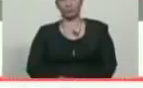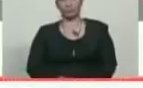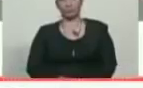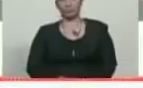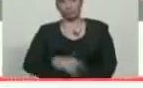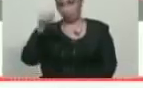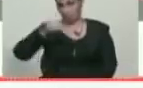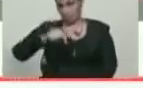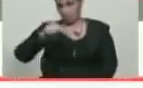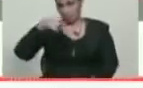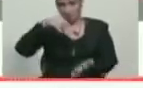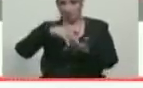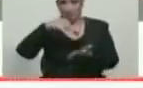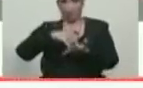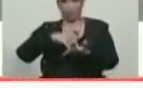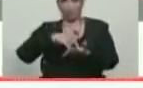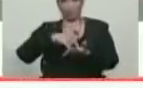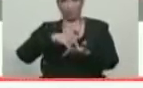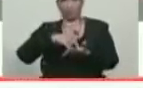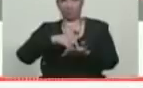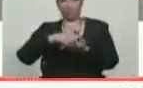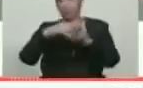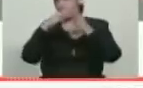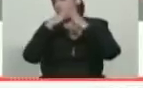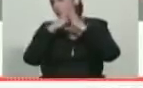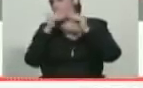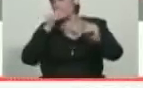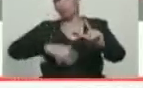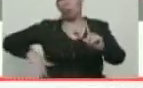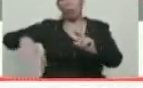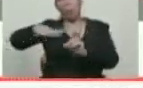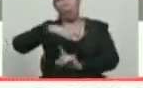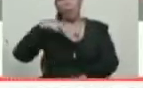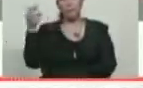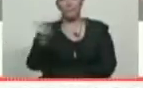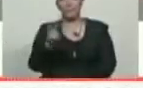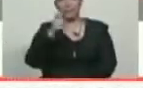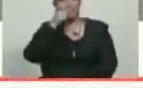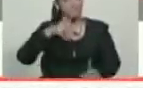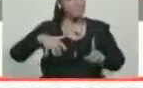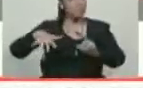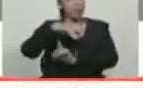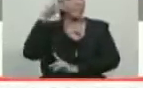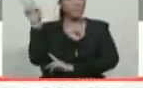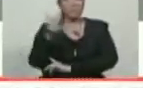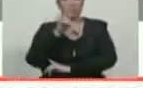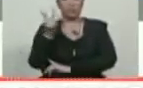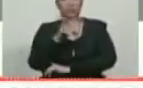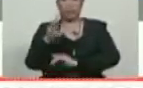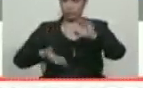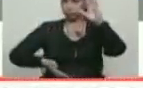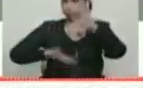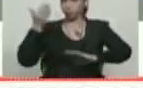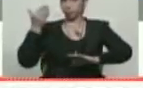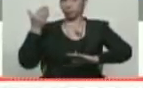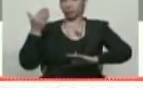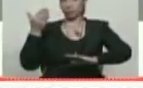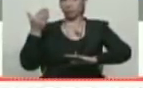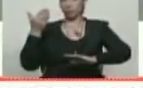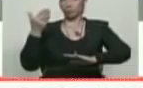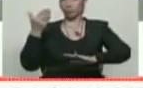Hoy aquí en Carabobo, como en toda Venezuela, el pueblo de Venezuela ha salido